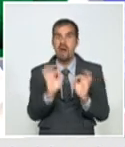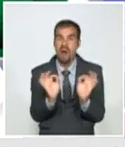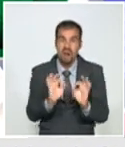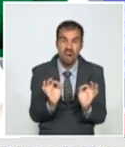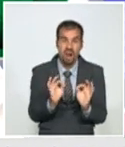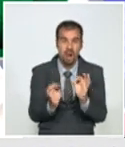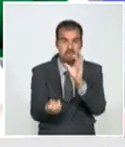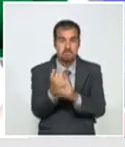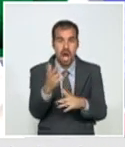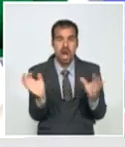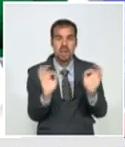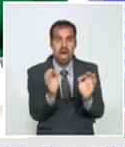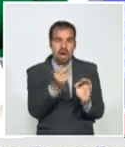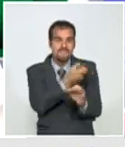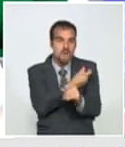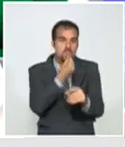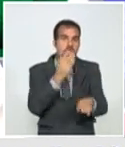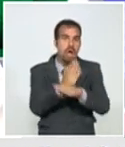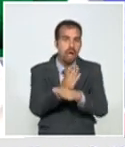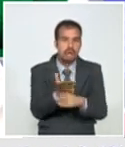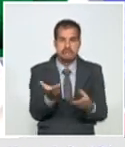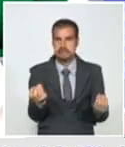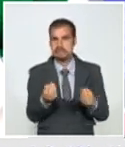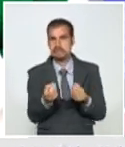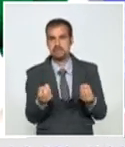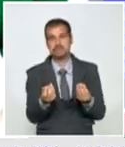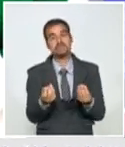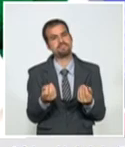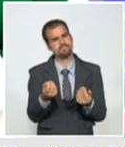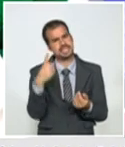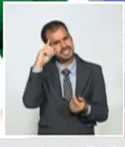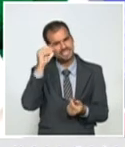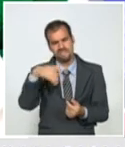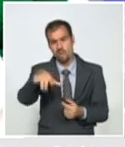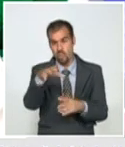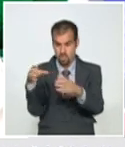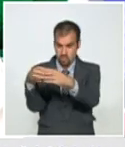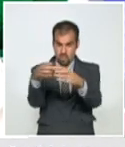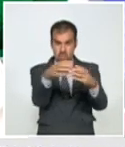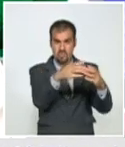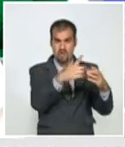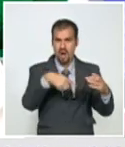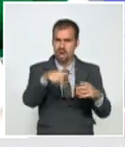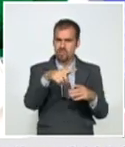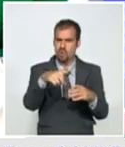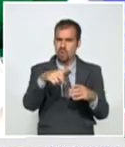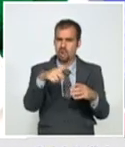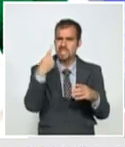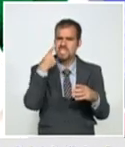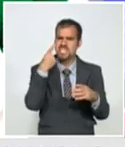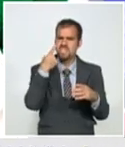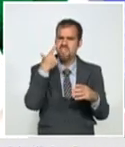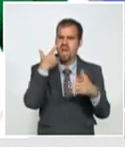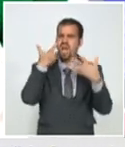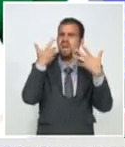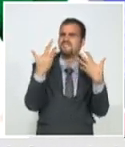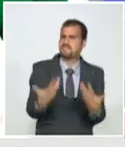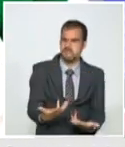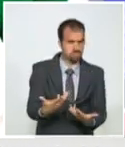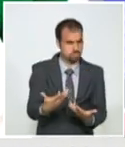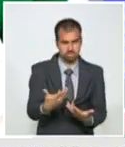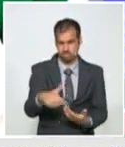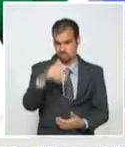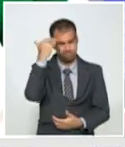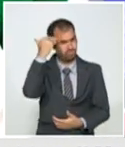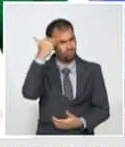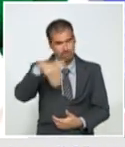logrado. Pero realmente son colectivos que nunca han perdido la fuerza para seguir trabajando. En